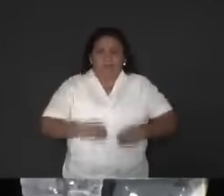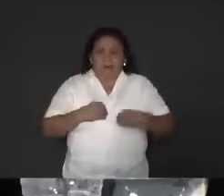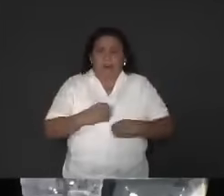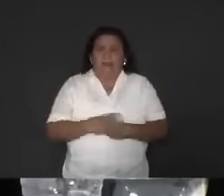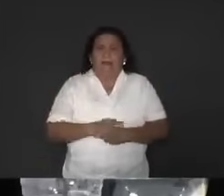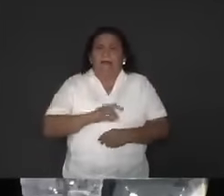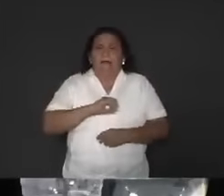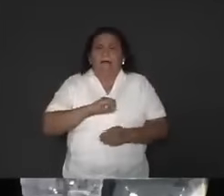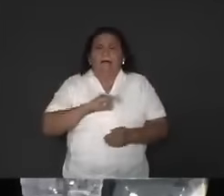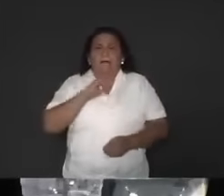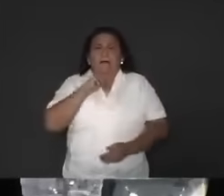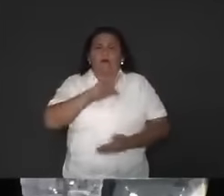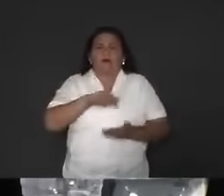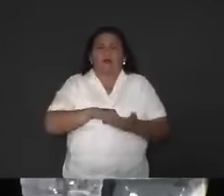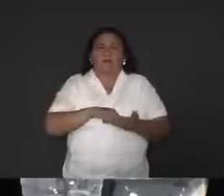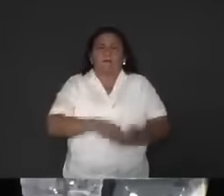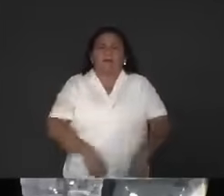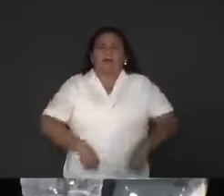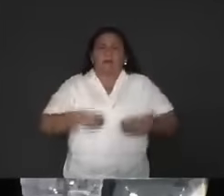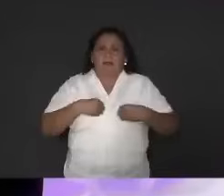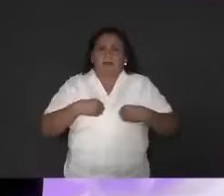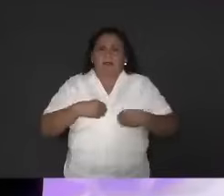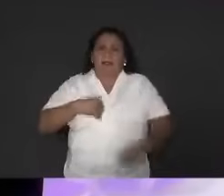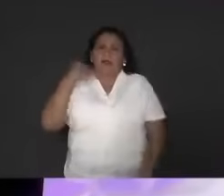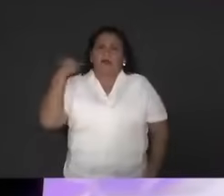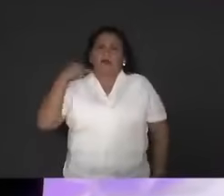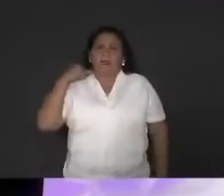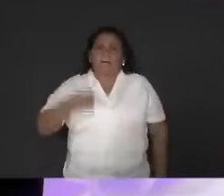mejor lugar para vivir, Yucatán.